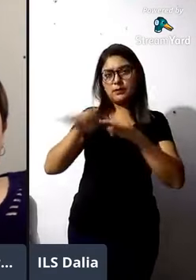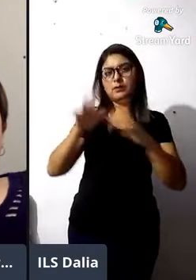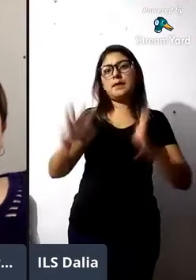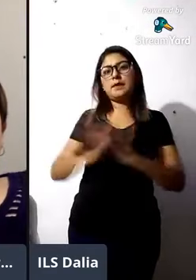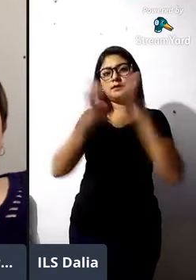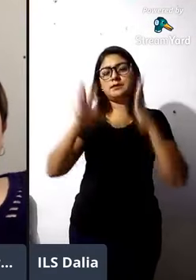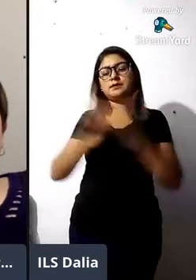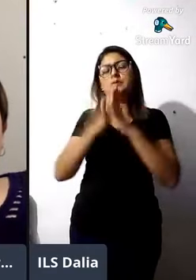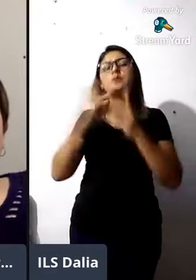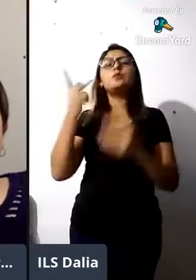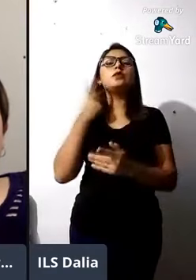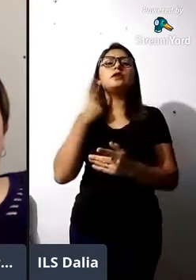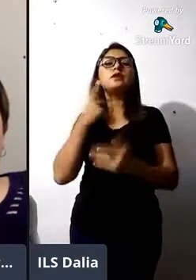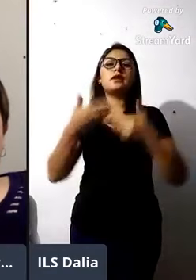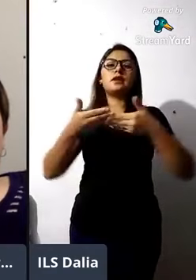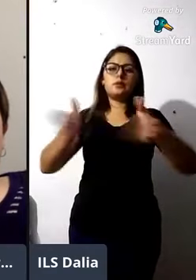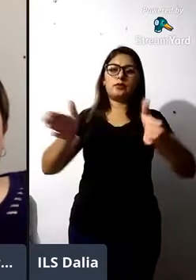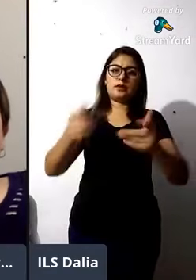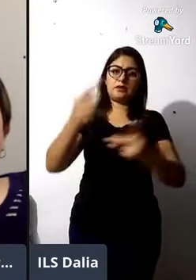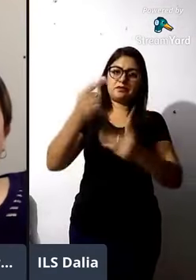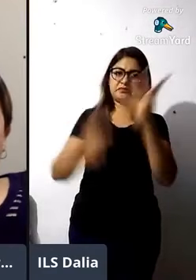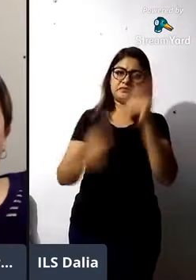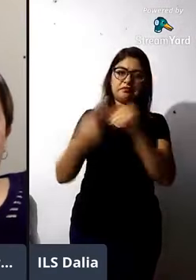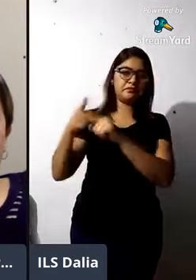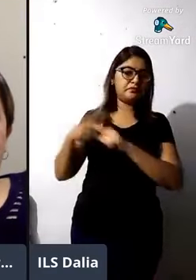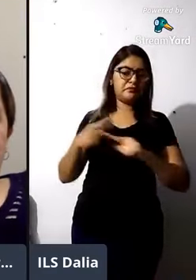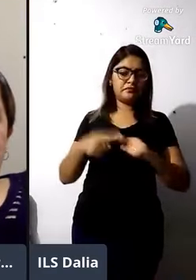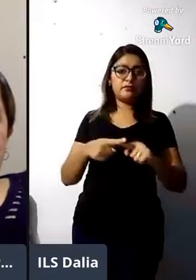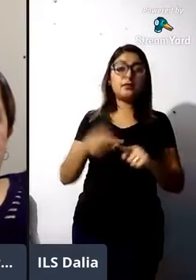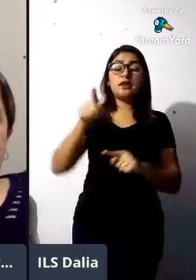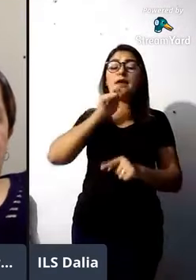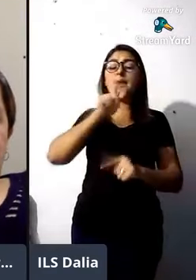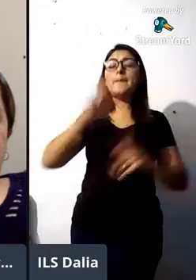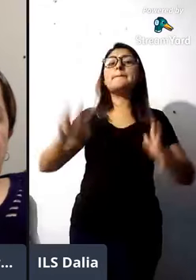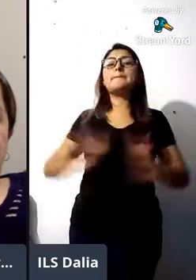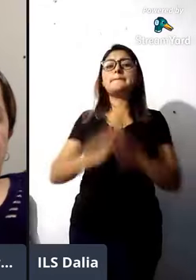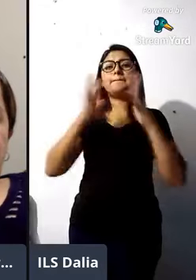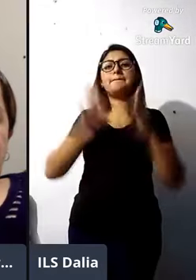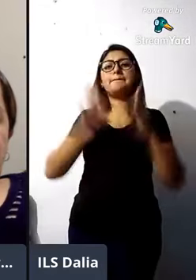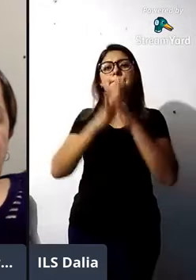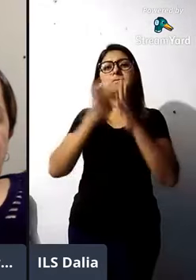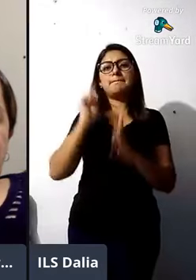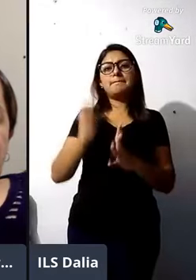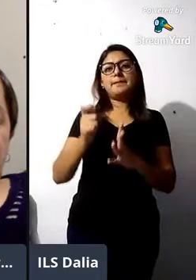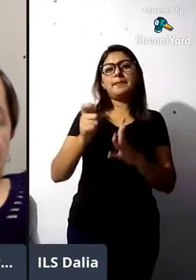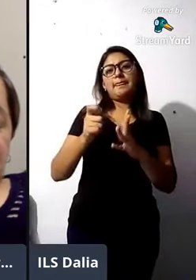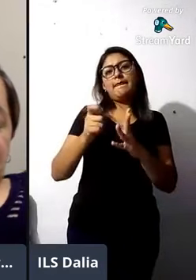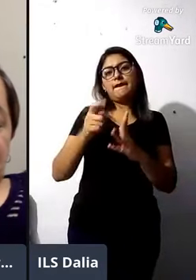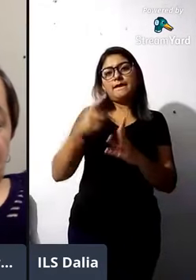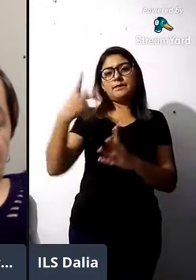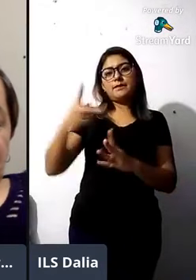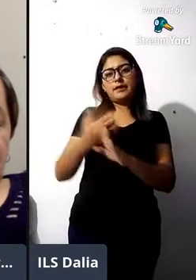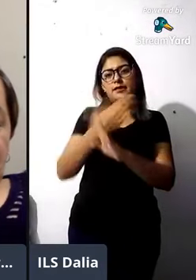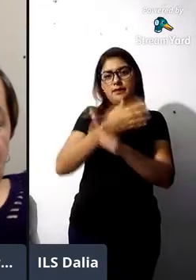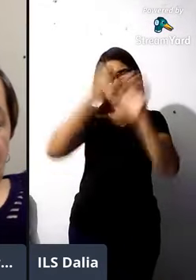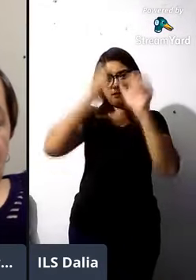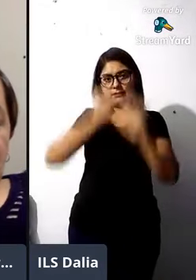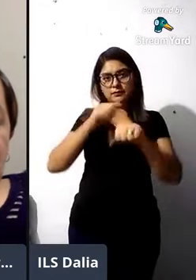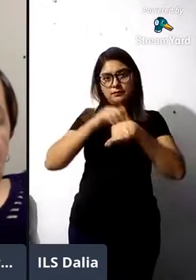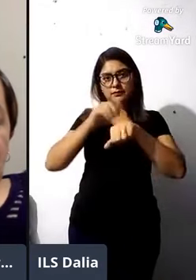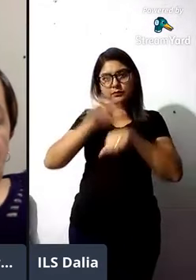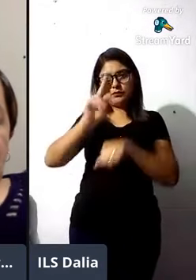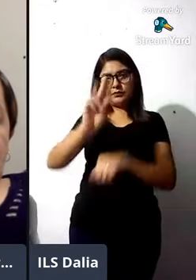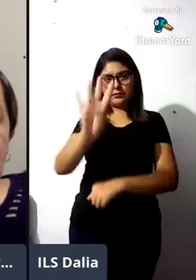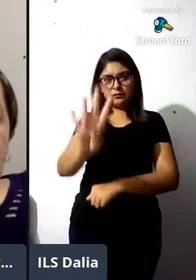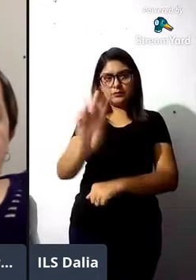pública. Participó en la elaboración de la reforma estructural social como resultado del compromiso 084, en el que el presidente